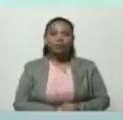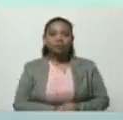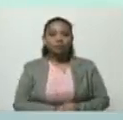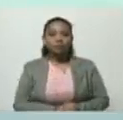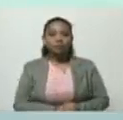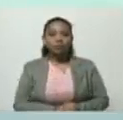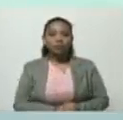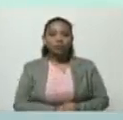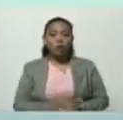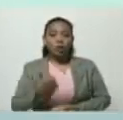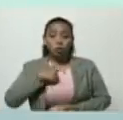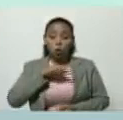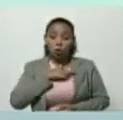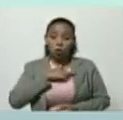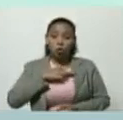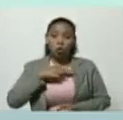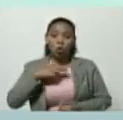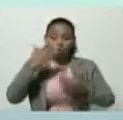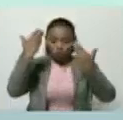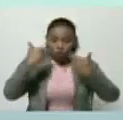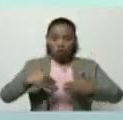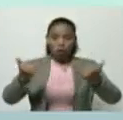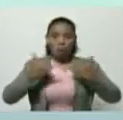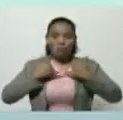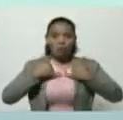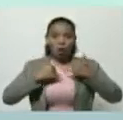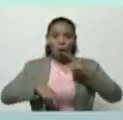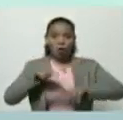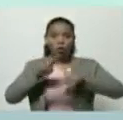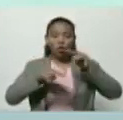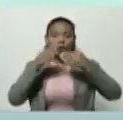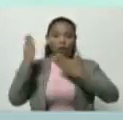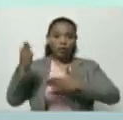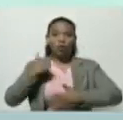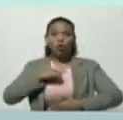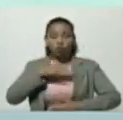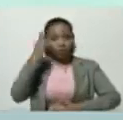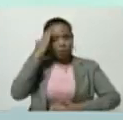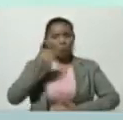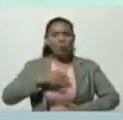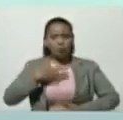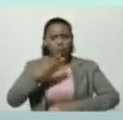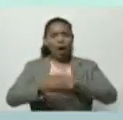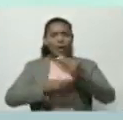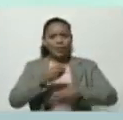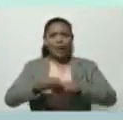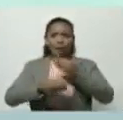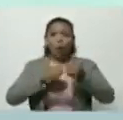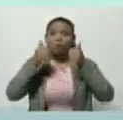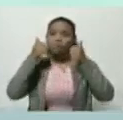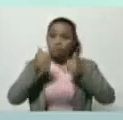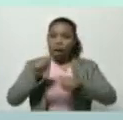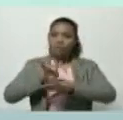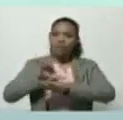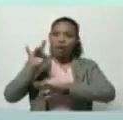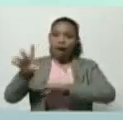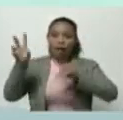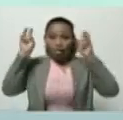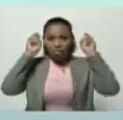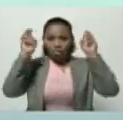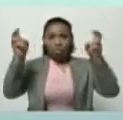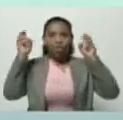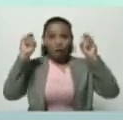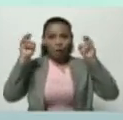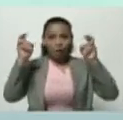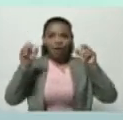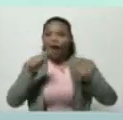Pues somos nosotros los constructores de eso. Y nosotros sabemos que podemos hacerlo y hacerlo bien y dejar lecciones